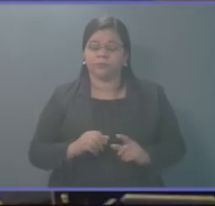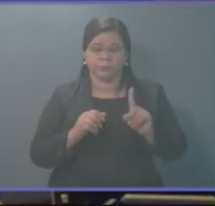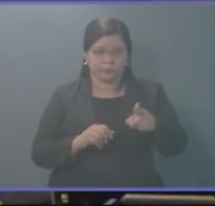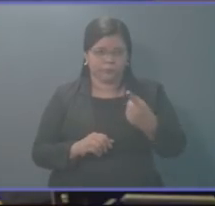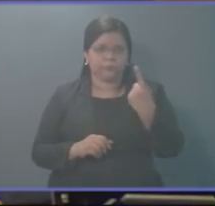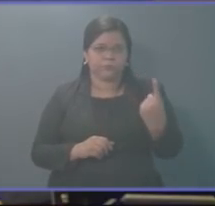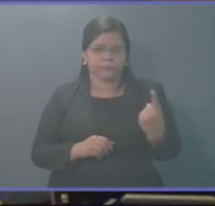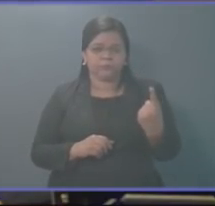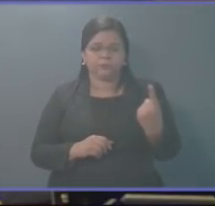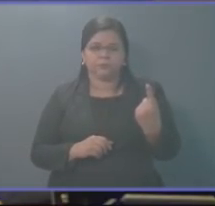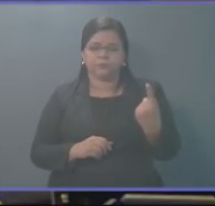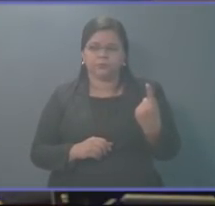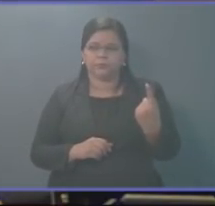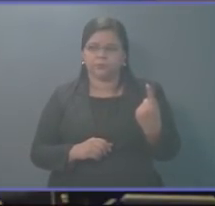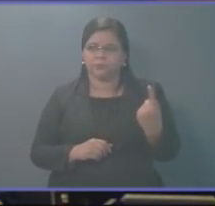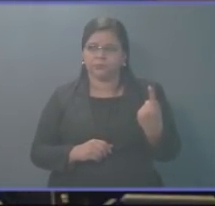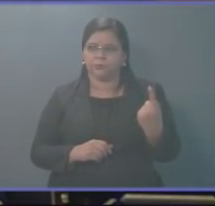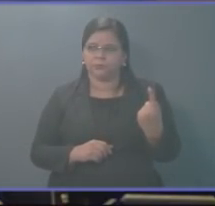1. Solicitud